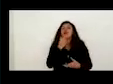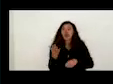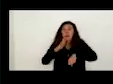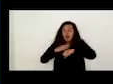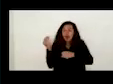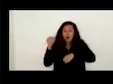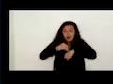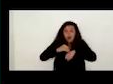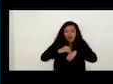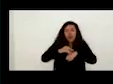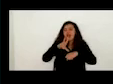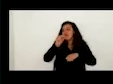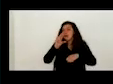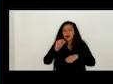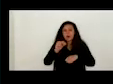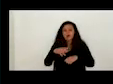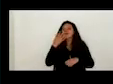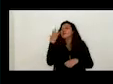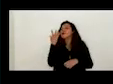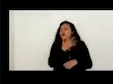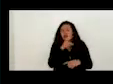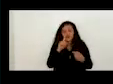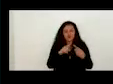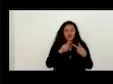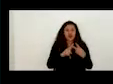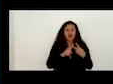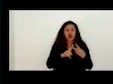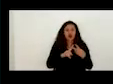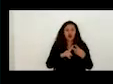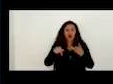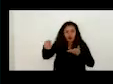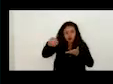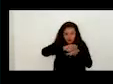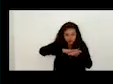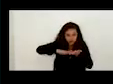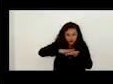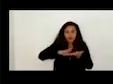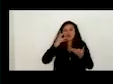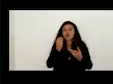tienen saborizantes, no tienen mermeladas o no tienen azúcar añadida.